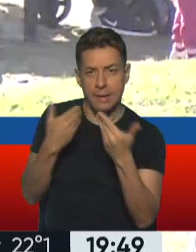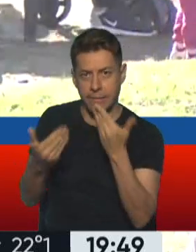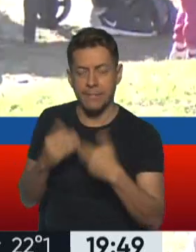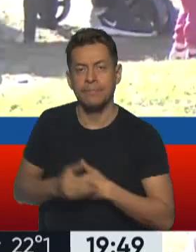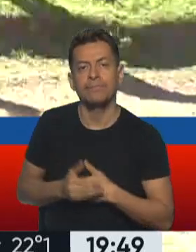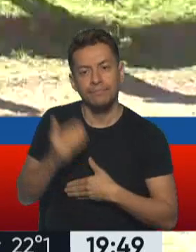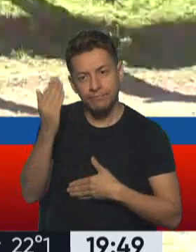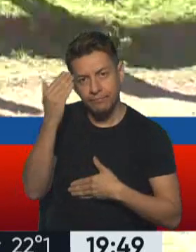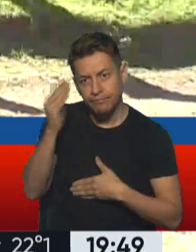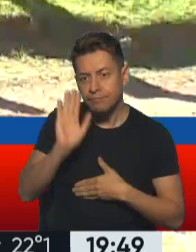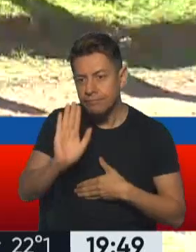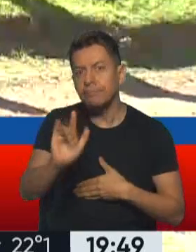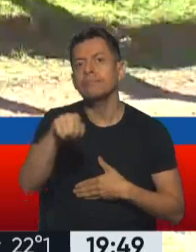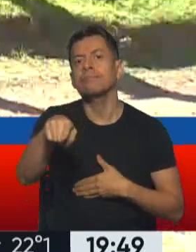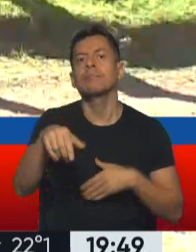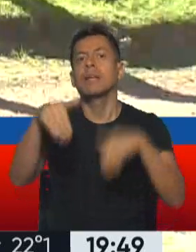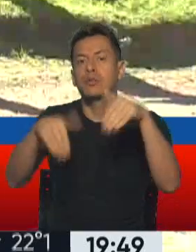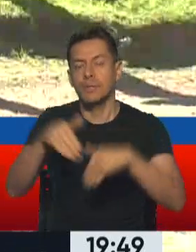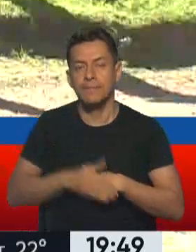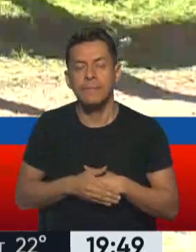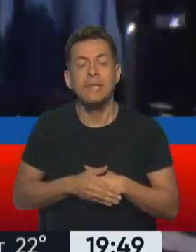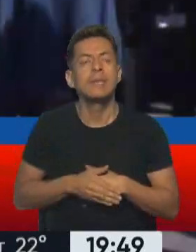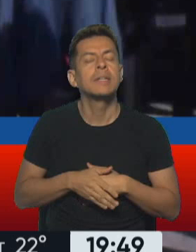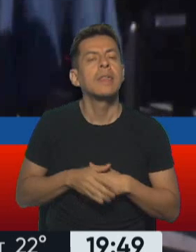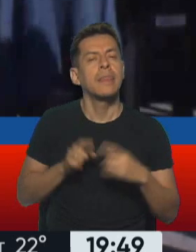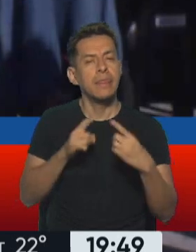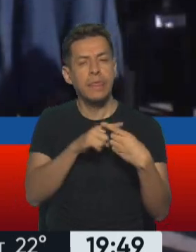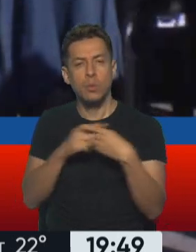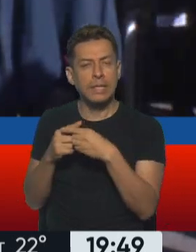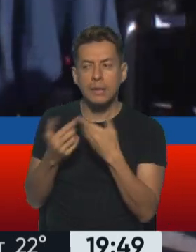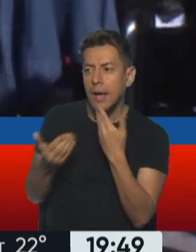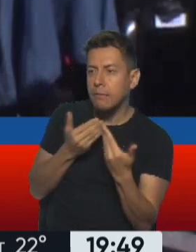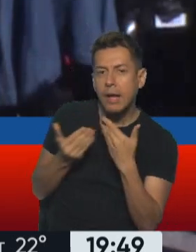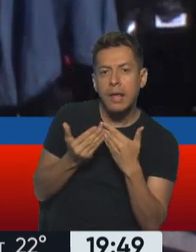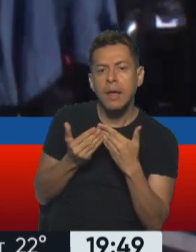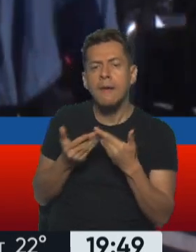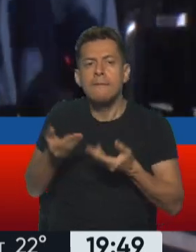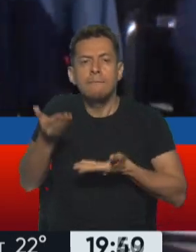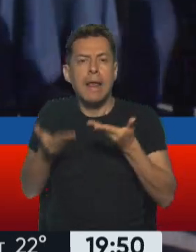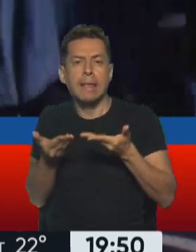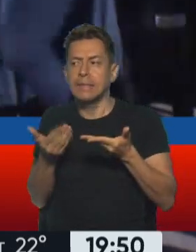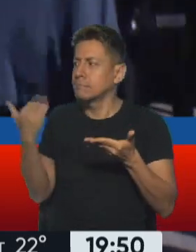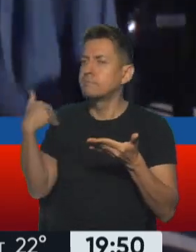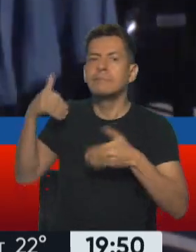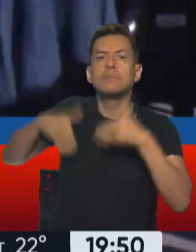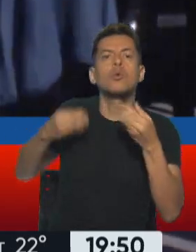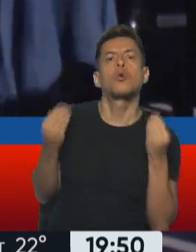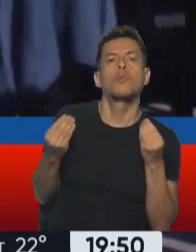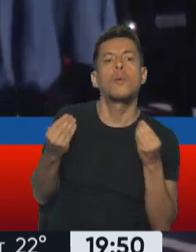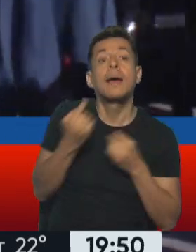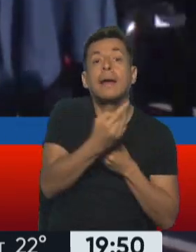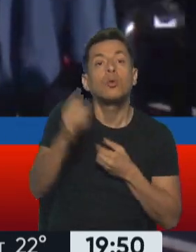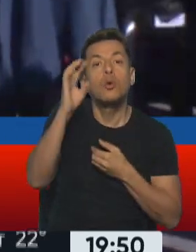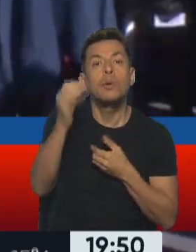de cara a las próximas elecciones. Discutir primero de qué manera hacer una especie de balance de las elecciones, hacer una interpretación de ello